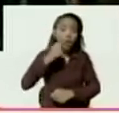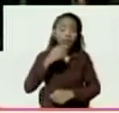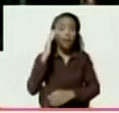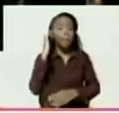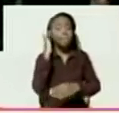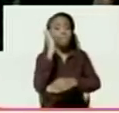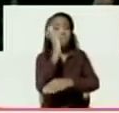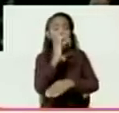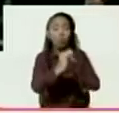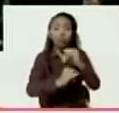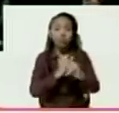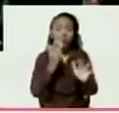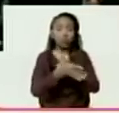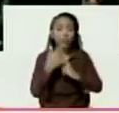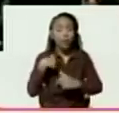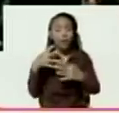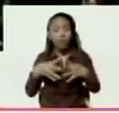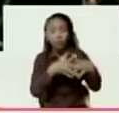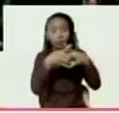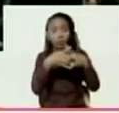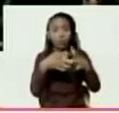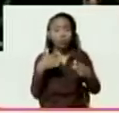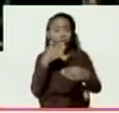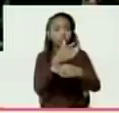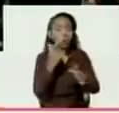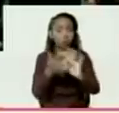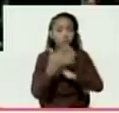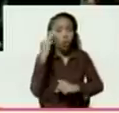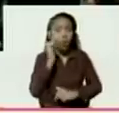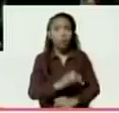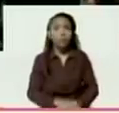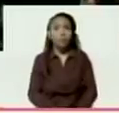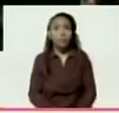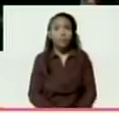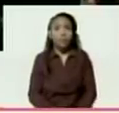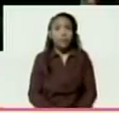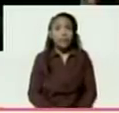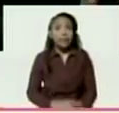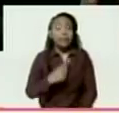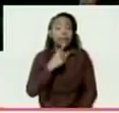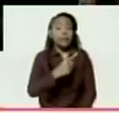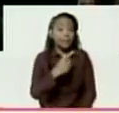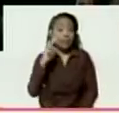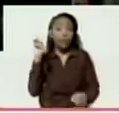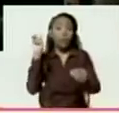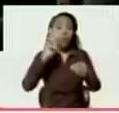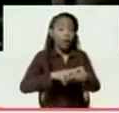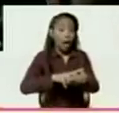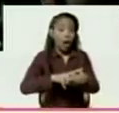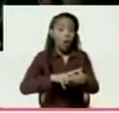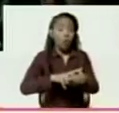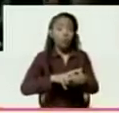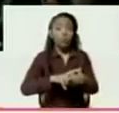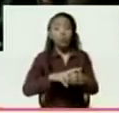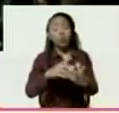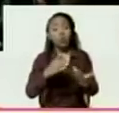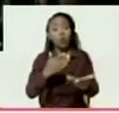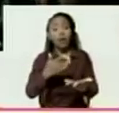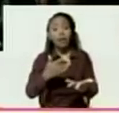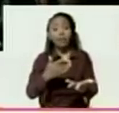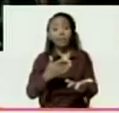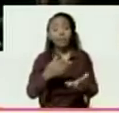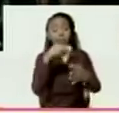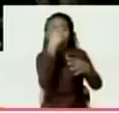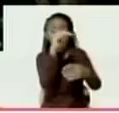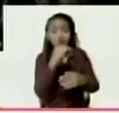Estados Unidos. El canciller ayer desde La Haya decía que se habría violado el Estatuto de Roma en uno de sus artículos y que